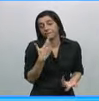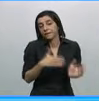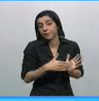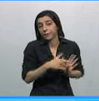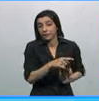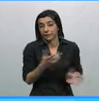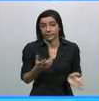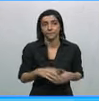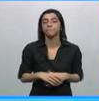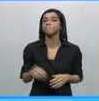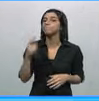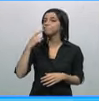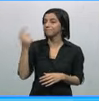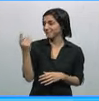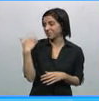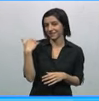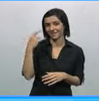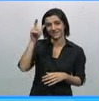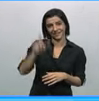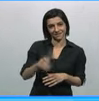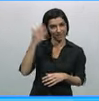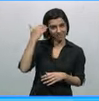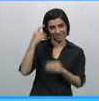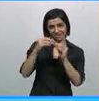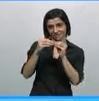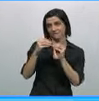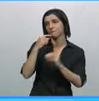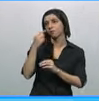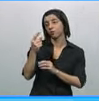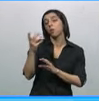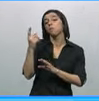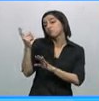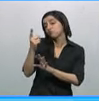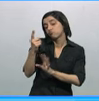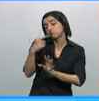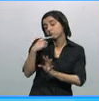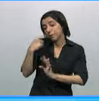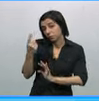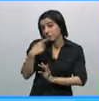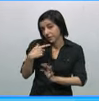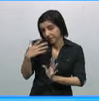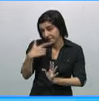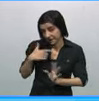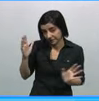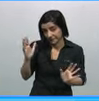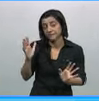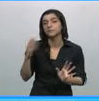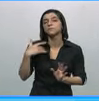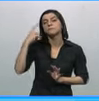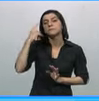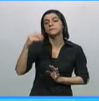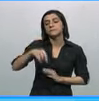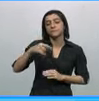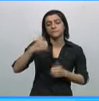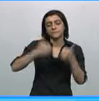que recién te hacía Diego. Me parece que, corregime si te parece que no es así, pero en la última parte del campeonato lo mental